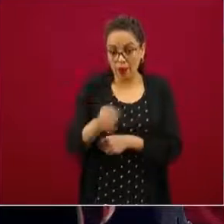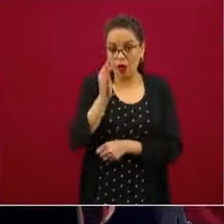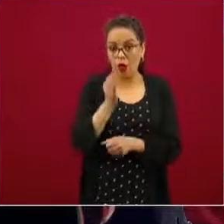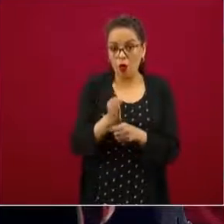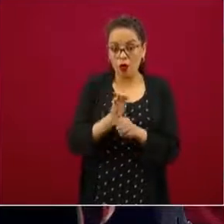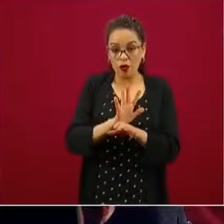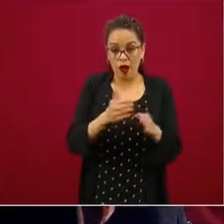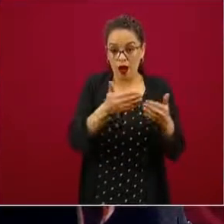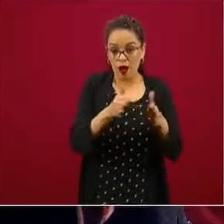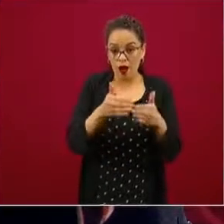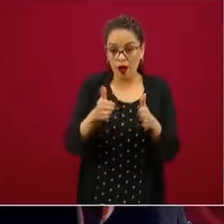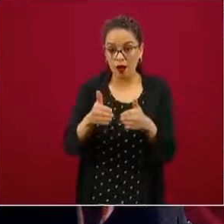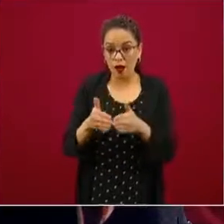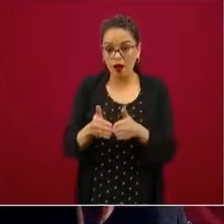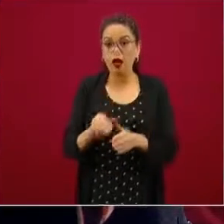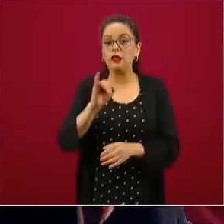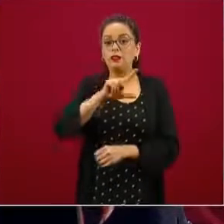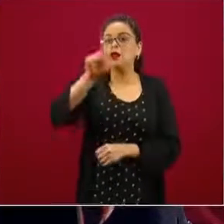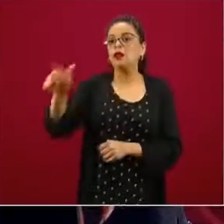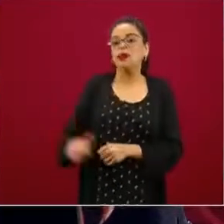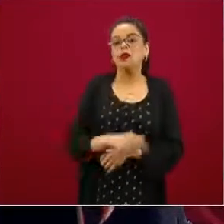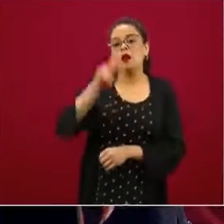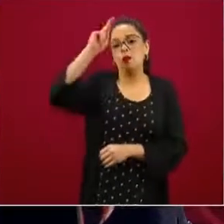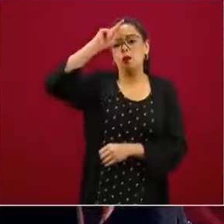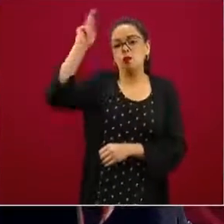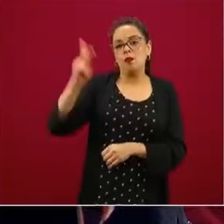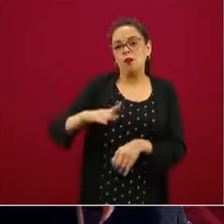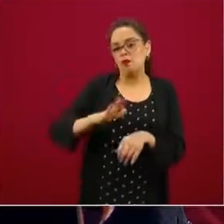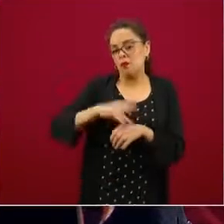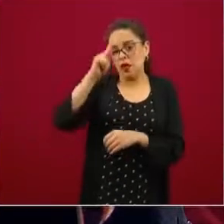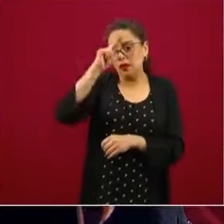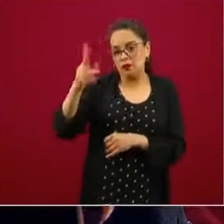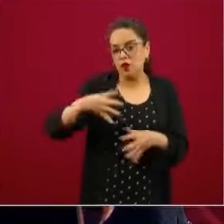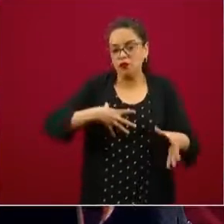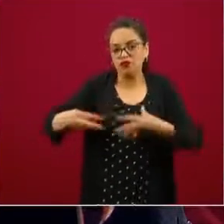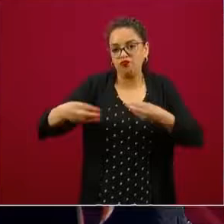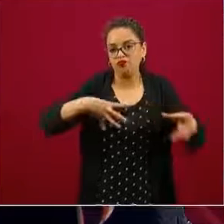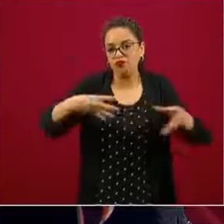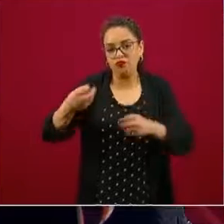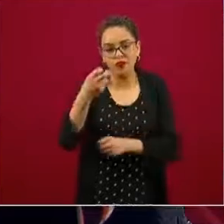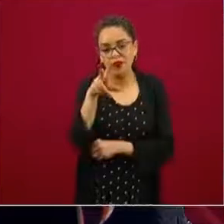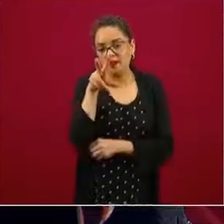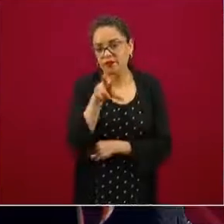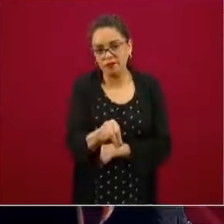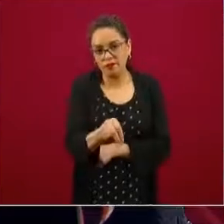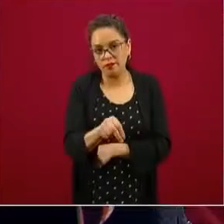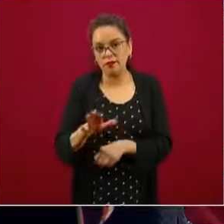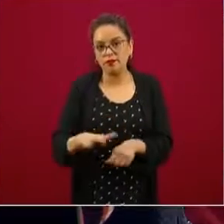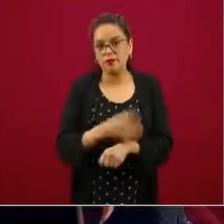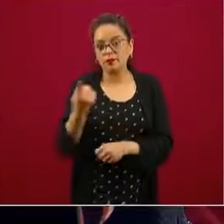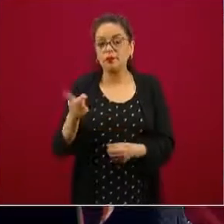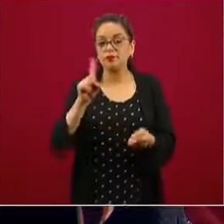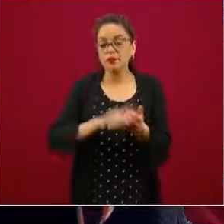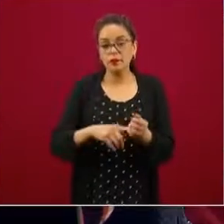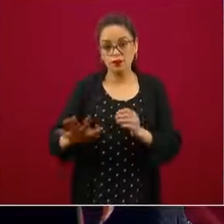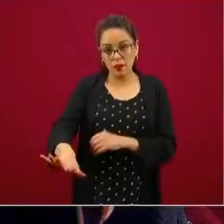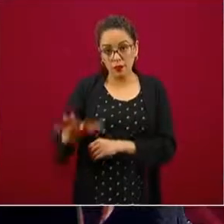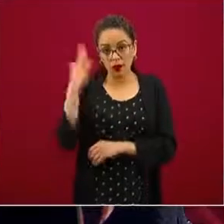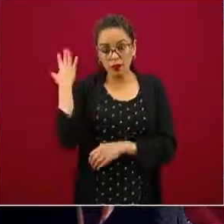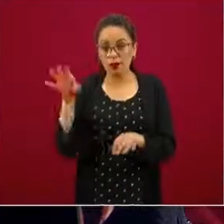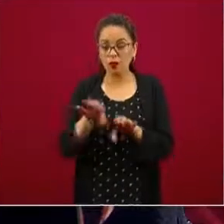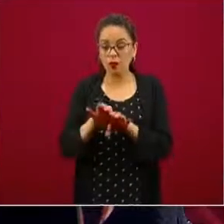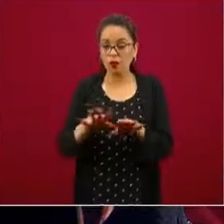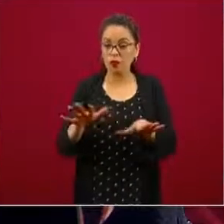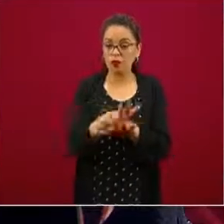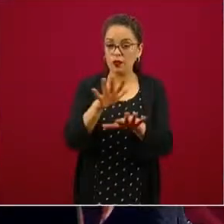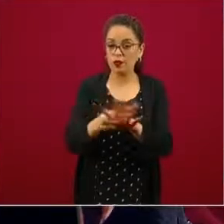que seamos permisivos. Lo iremos, desde luego, adaptando de acuerdo a la velocidad de cambio, a los indicadores,